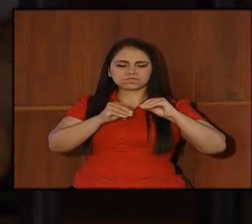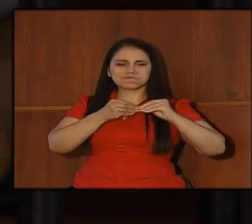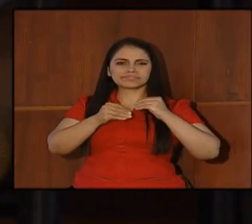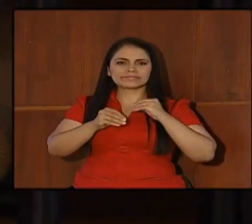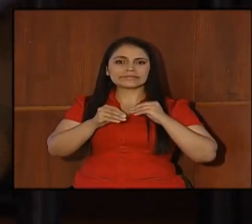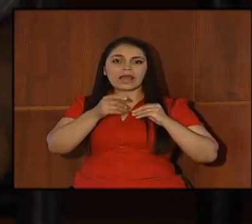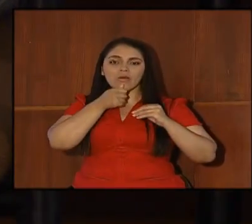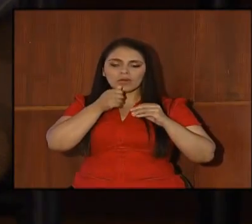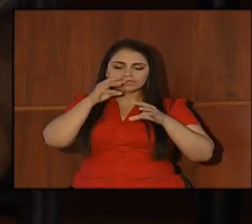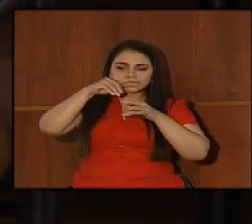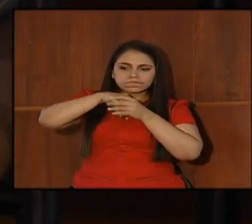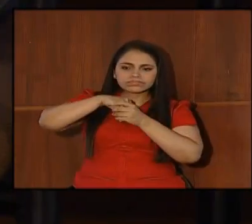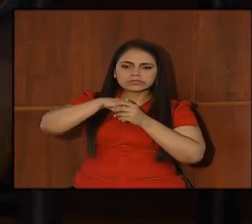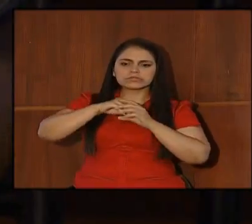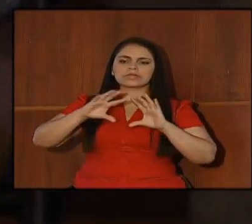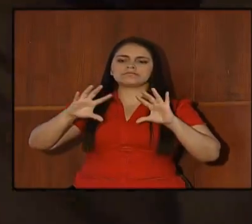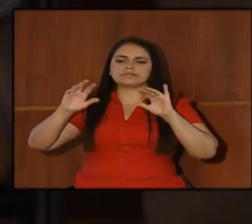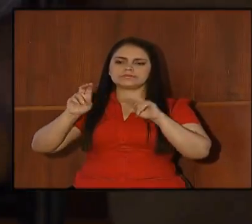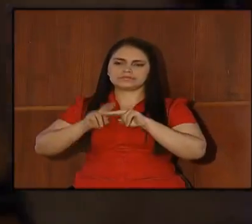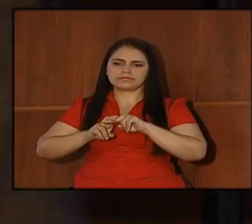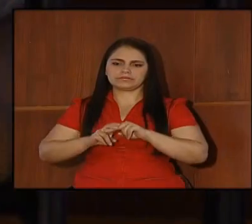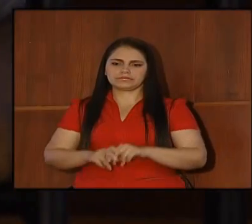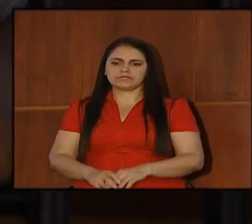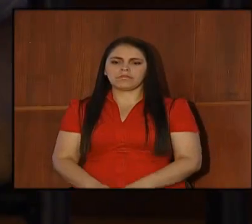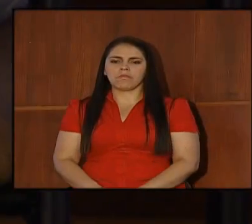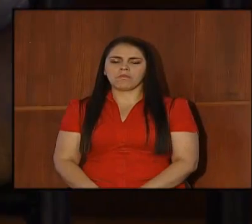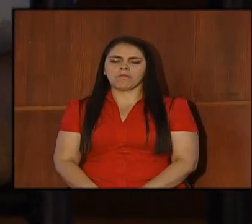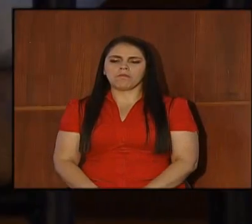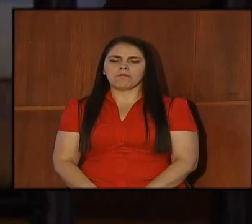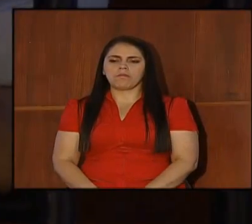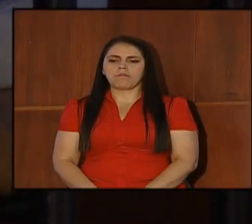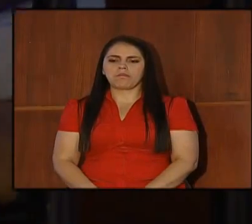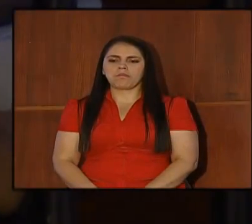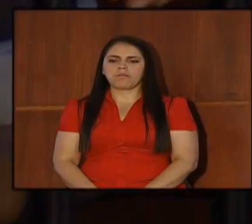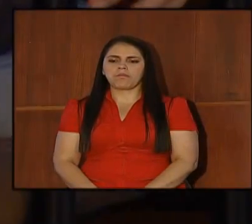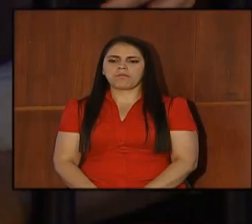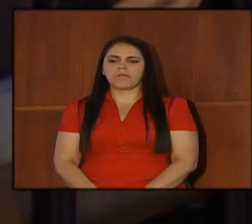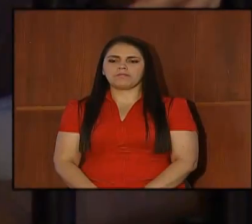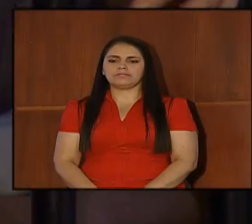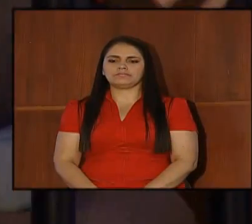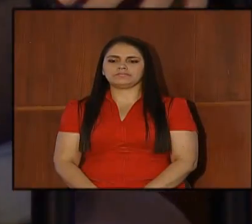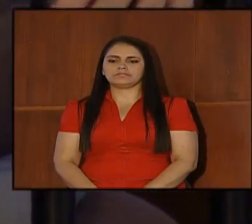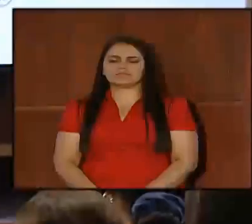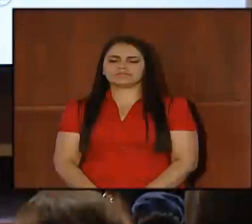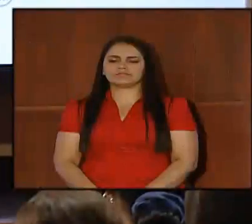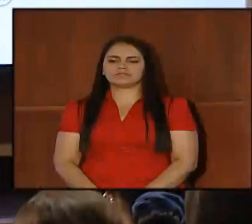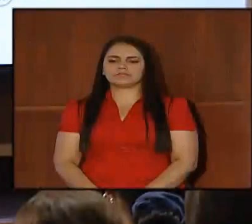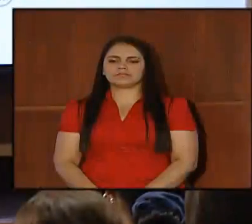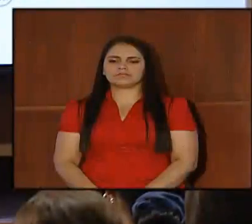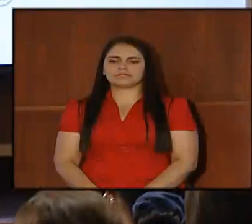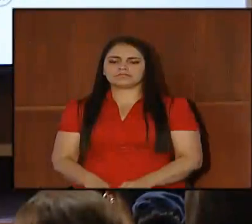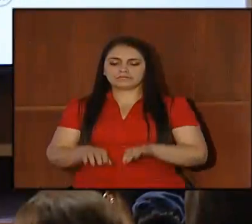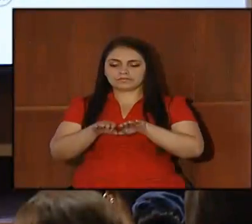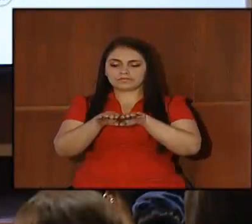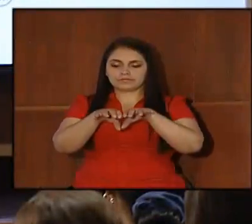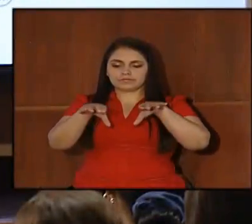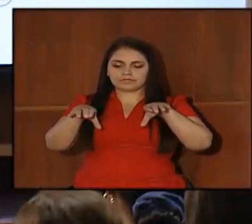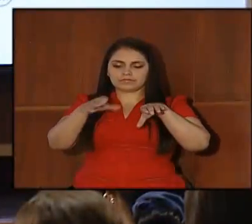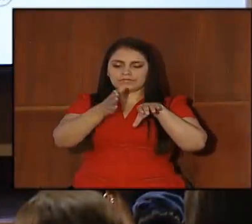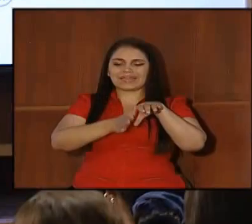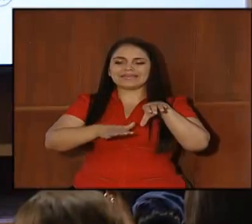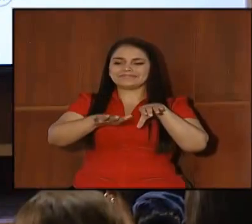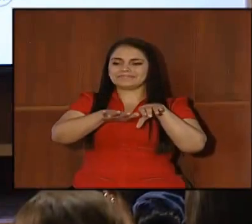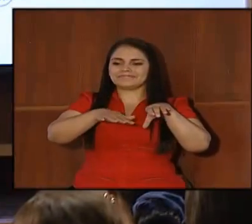el paciente lo sentaríamos ahí, ¿cierto? Como vemos, en la mitad quedó